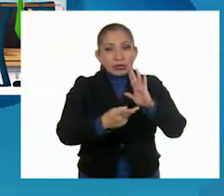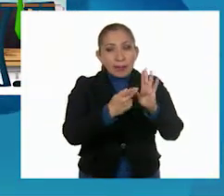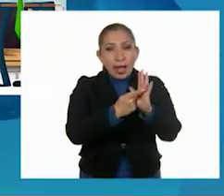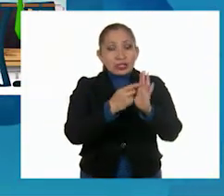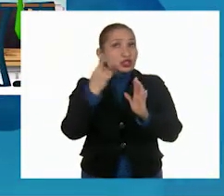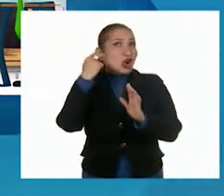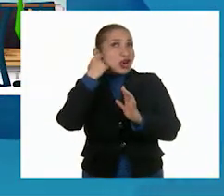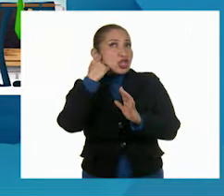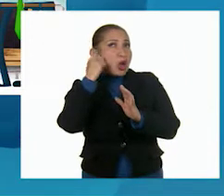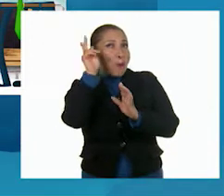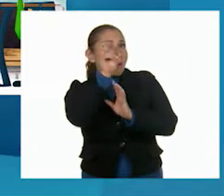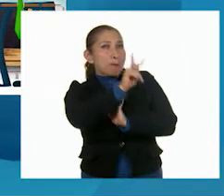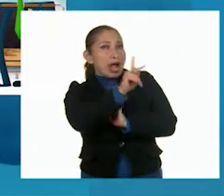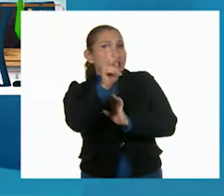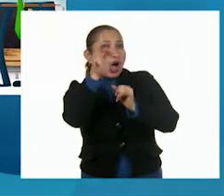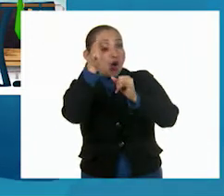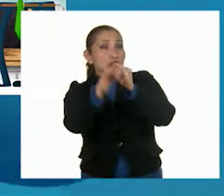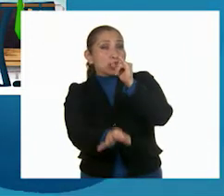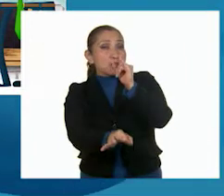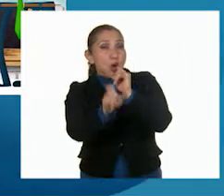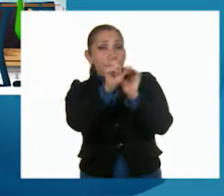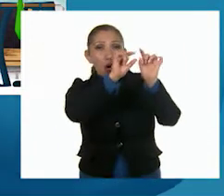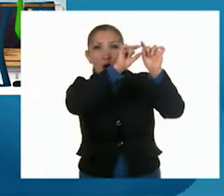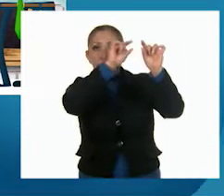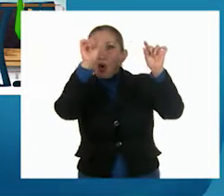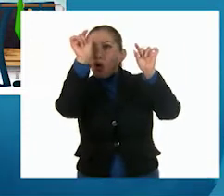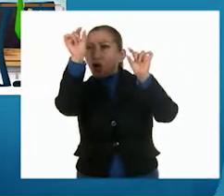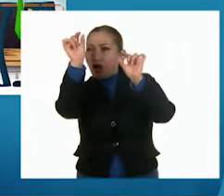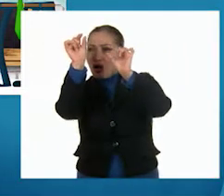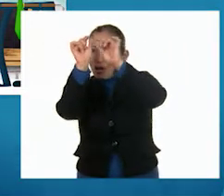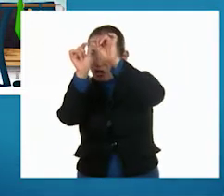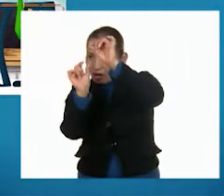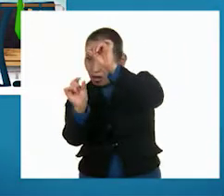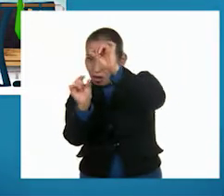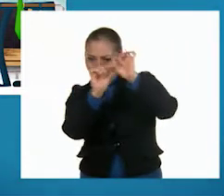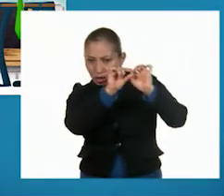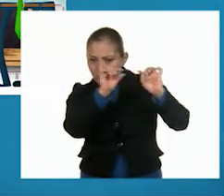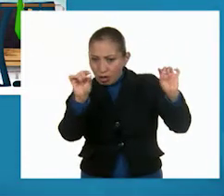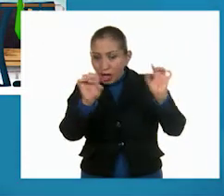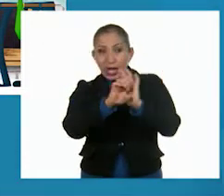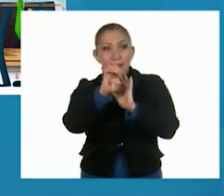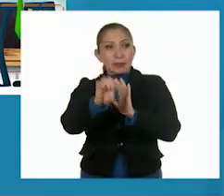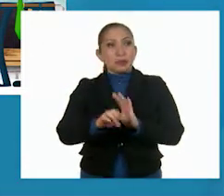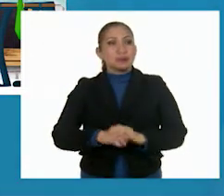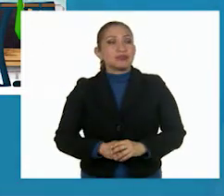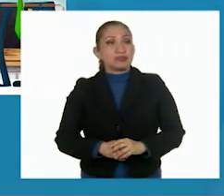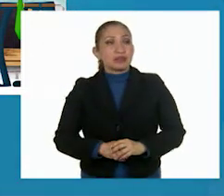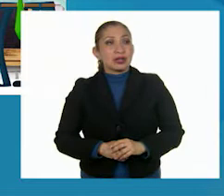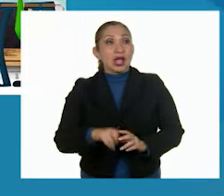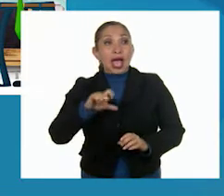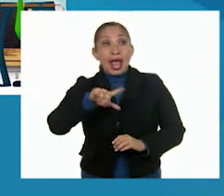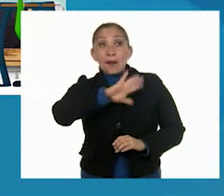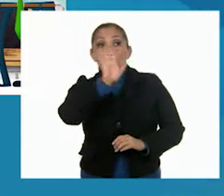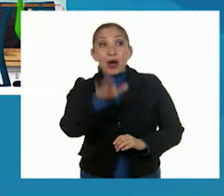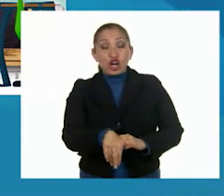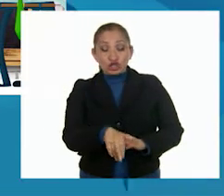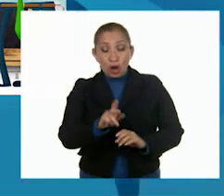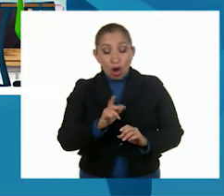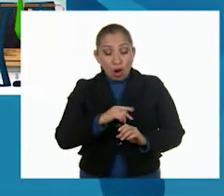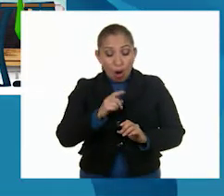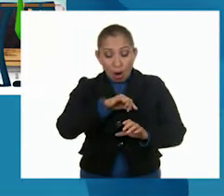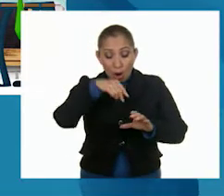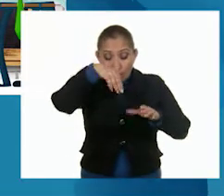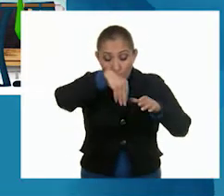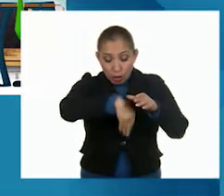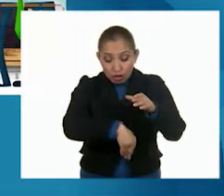de sonidos al final de los versos. Como, por ejemplo, el muerto al pozo